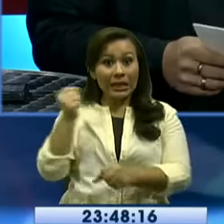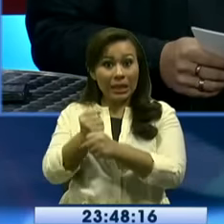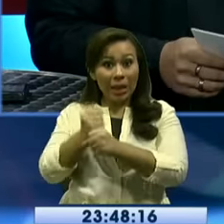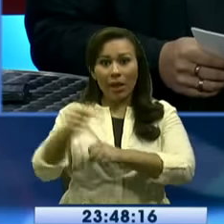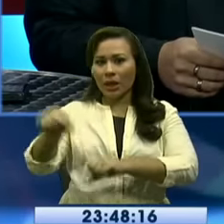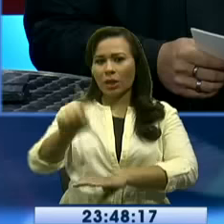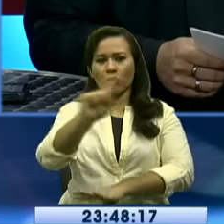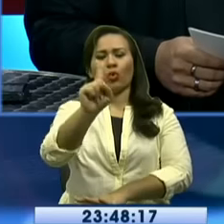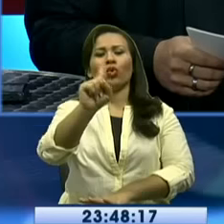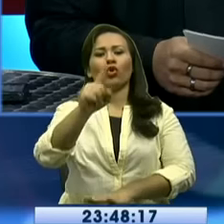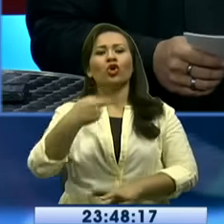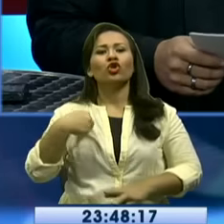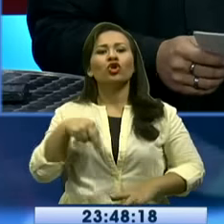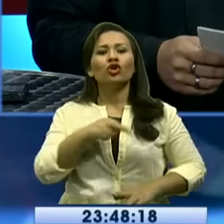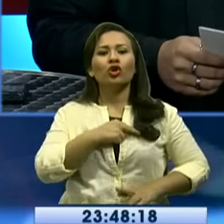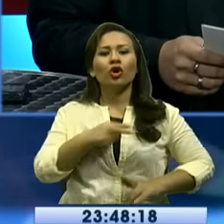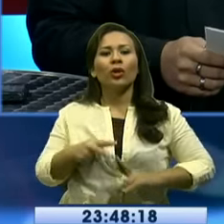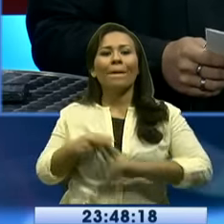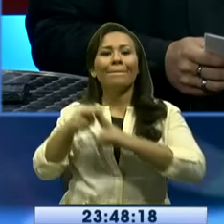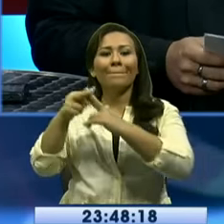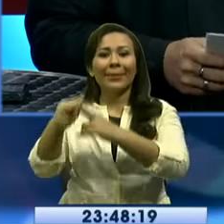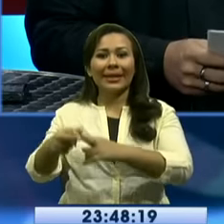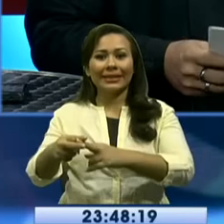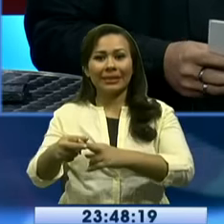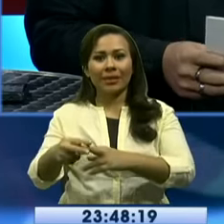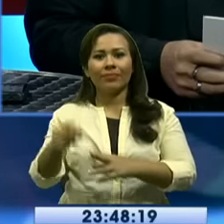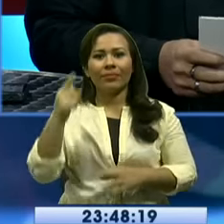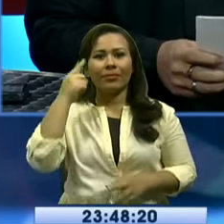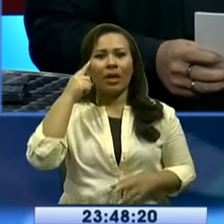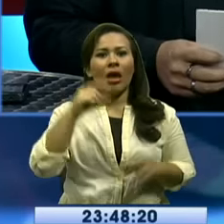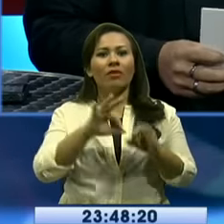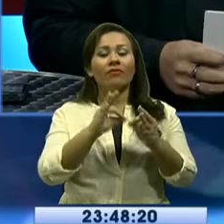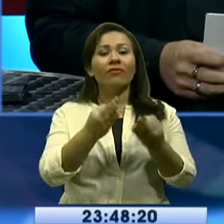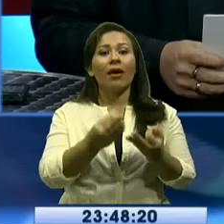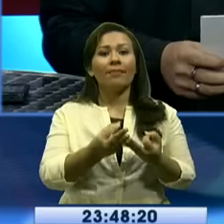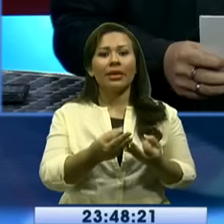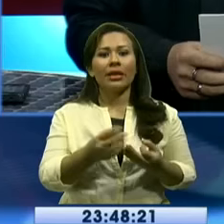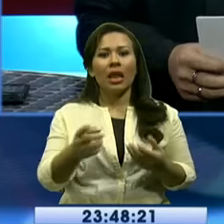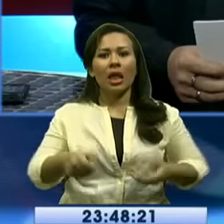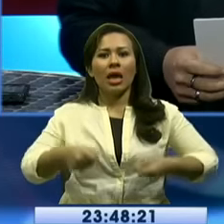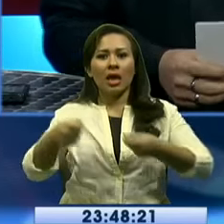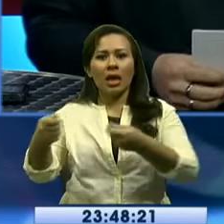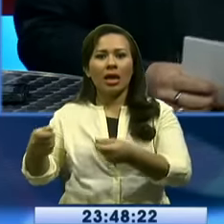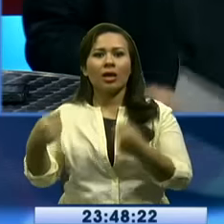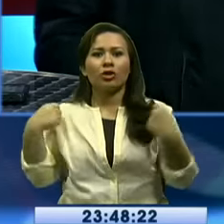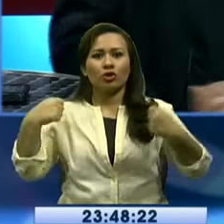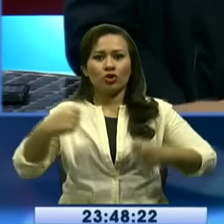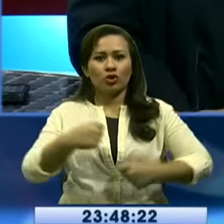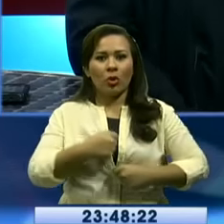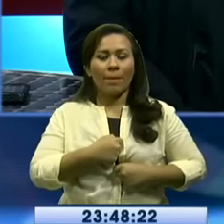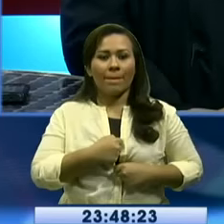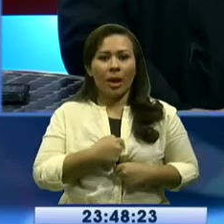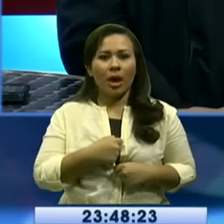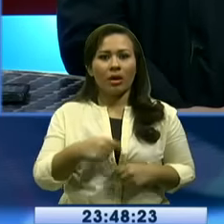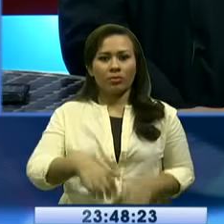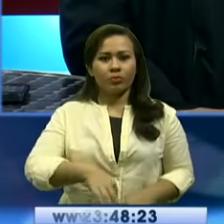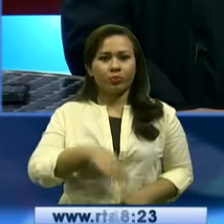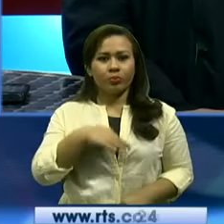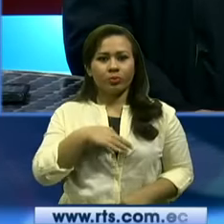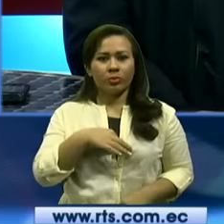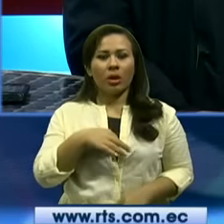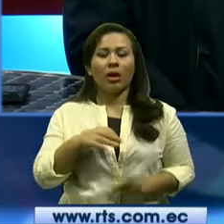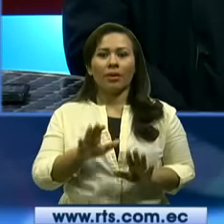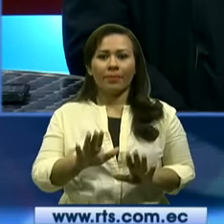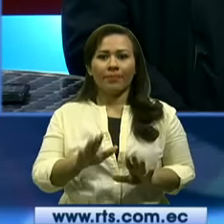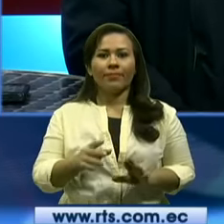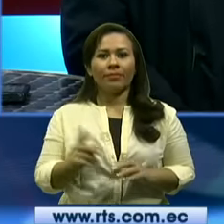empresa, lo dejamos aclarado. Un familiar parece que le regaló una chompa de aquí del canal, lo que no está prohibido ni está mal, y entonces